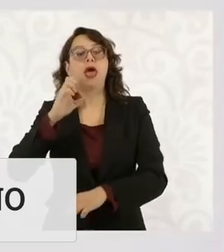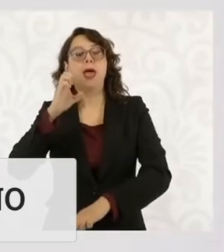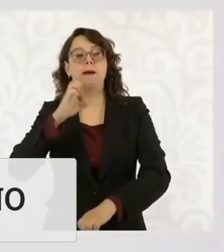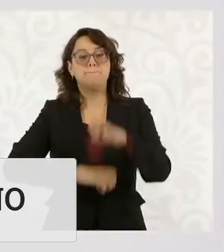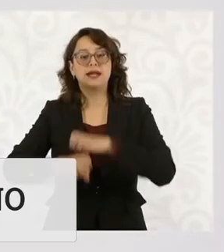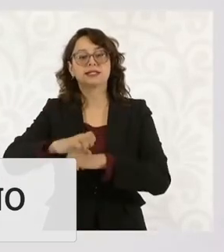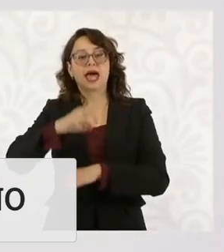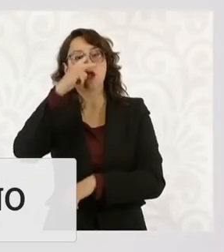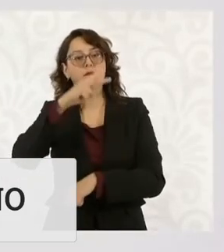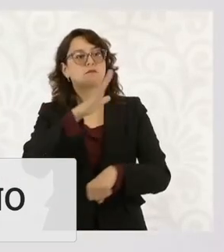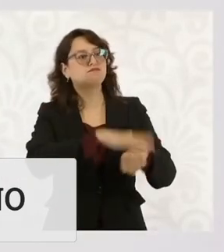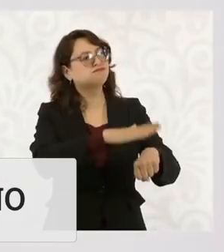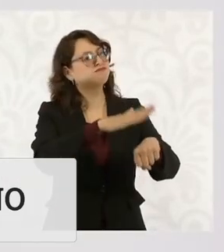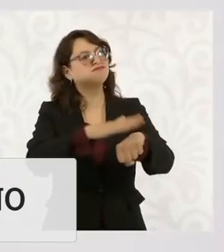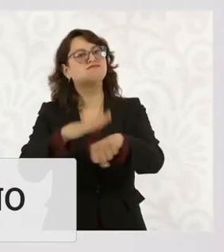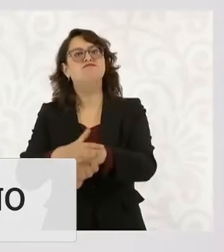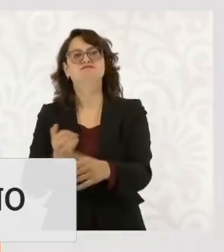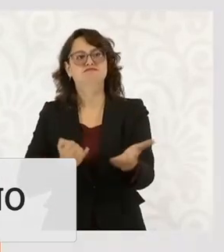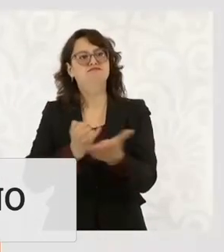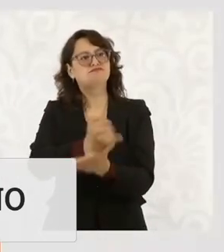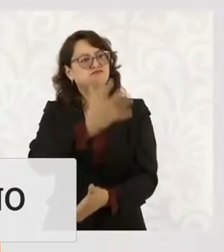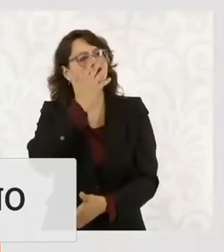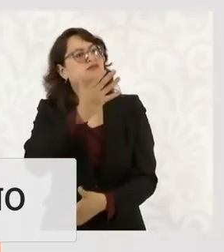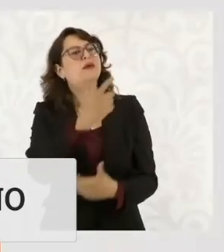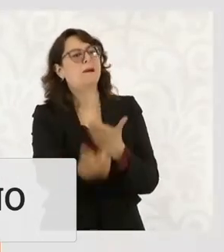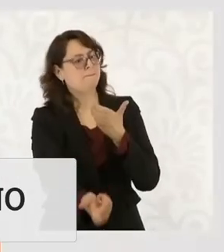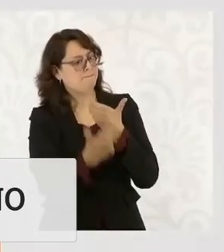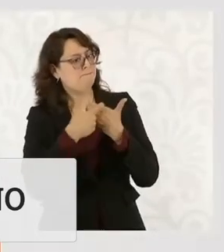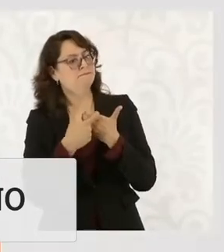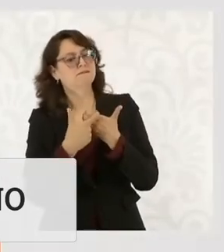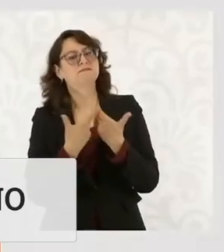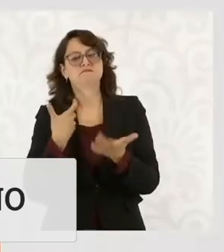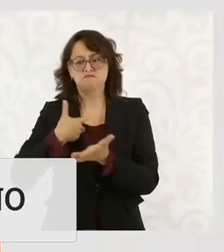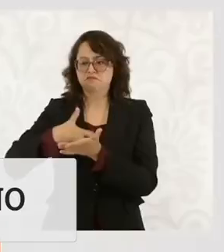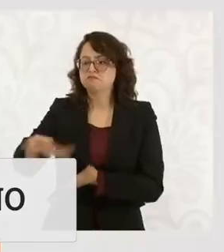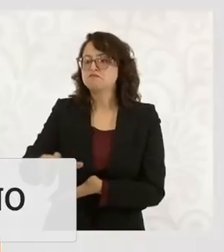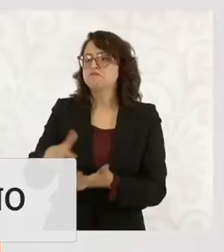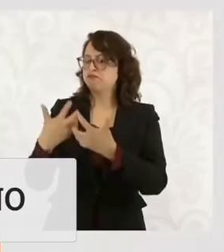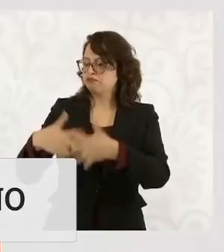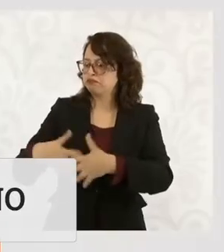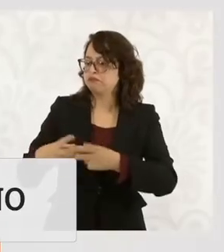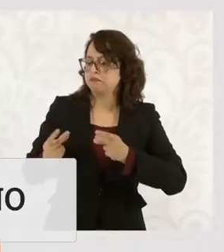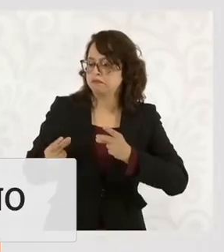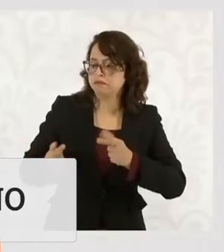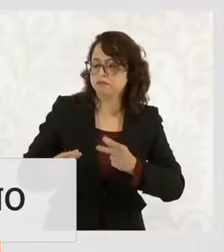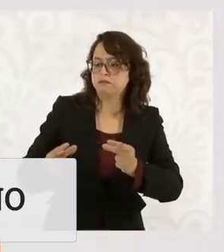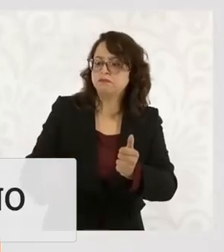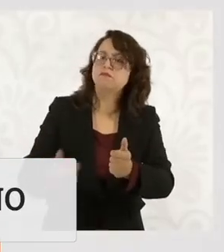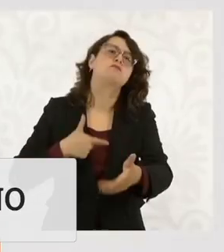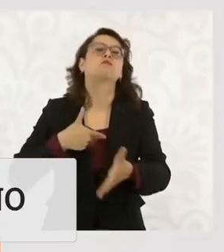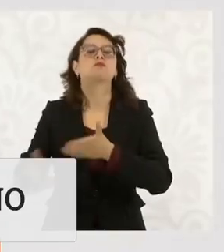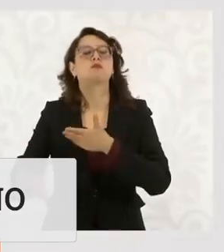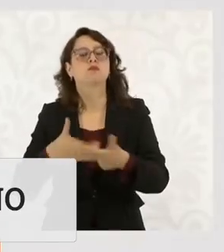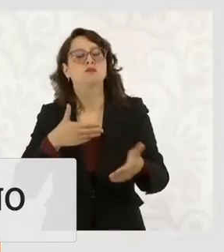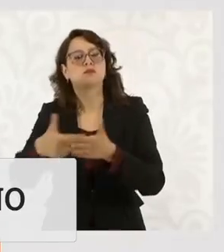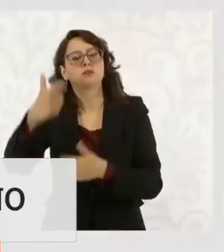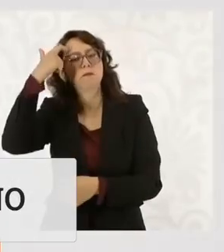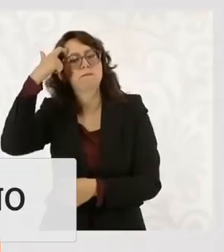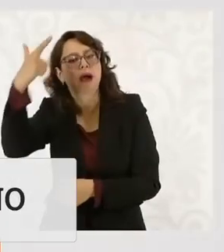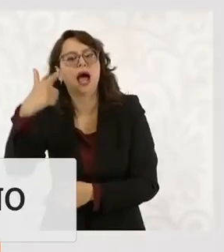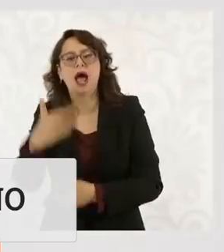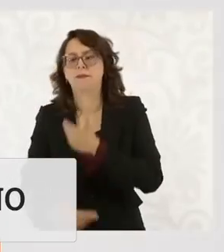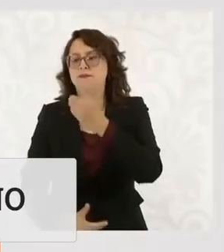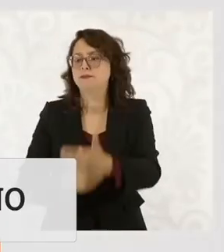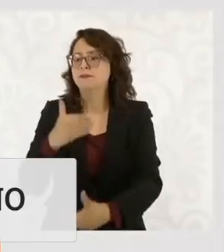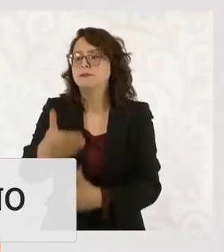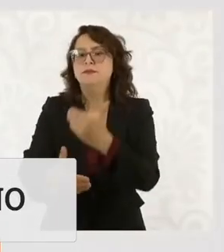país a sumarse con decisión al Plan México, con inversión productiva, innovadora, y a que avancemos con